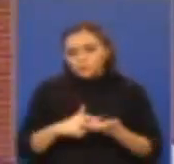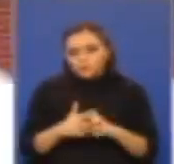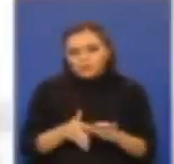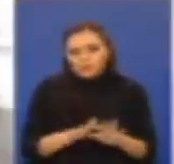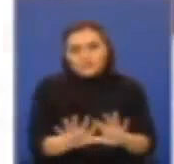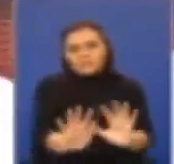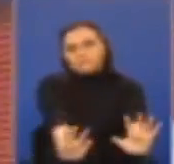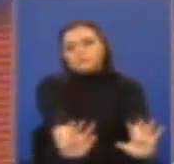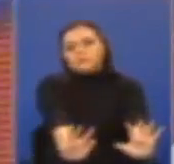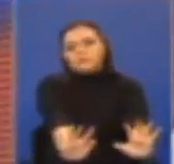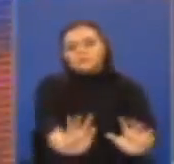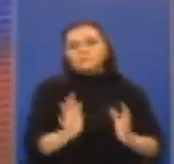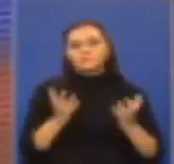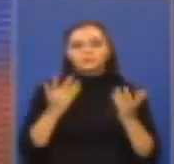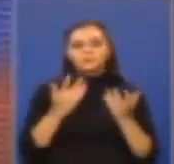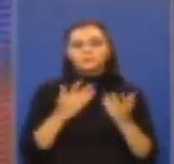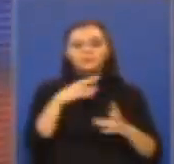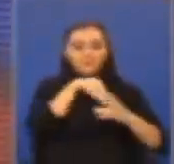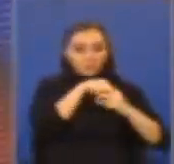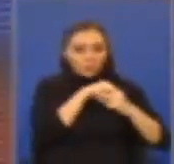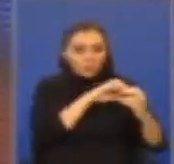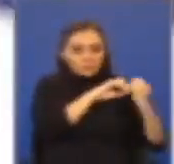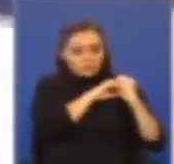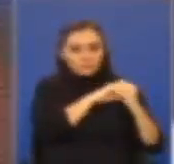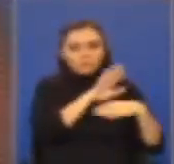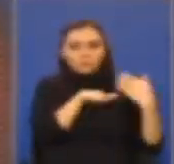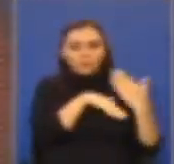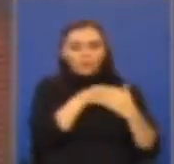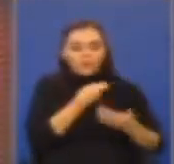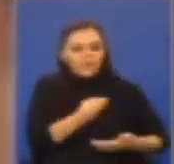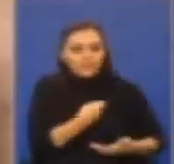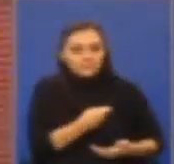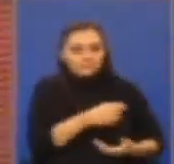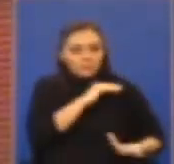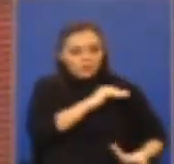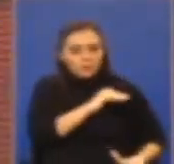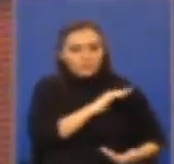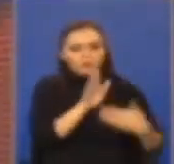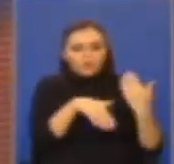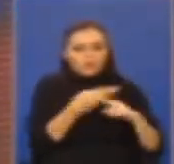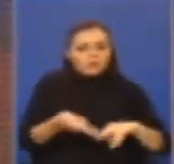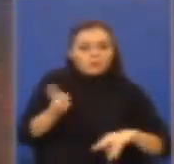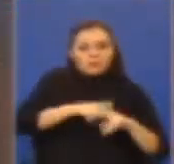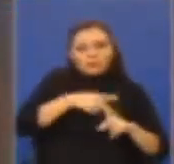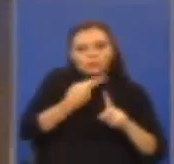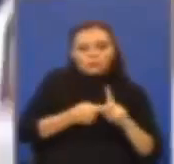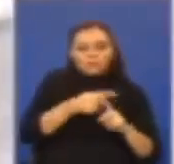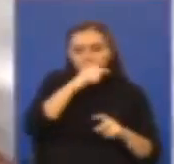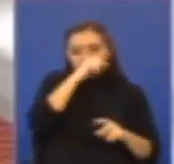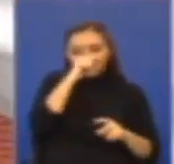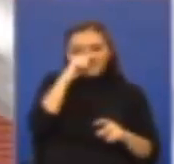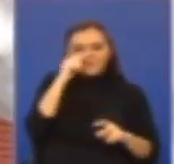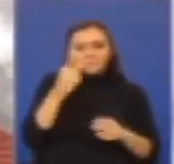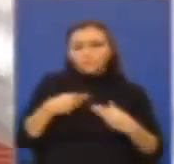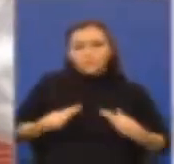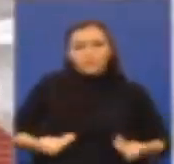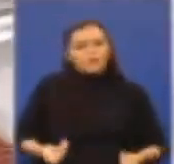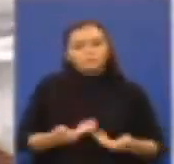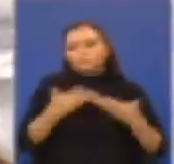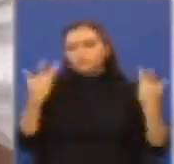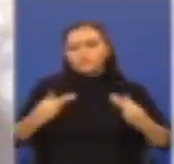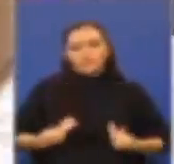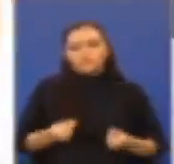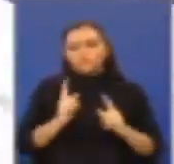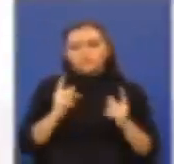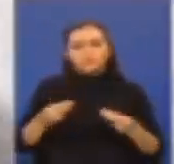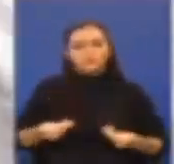de reserva obligados y esas cosas, o en los décimos terceros, los sobresueldos en vez de mensualizar. No, es que yo gasto mucho, entonces